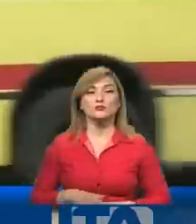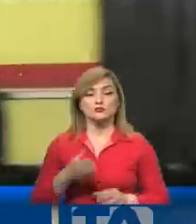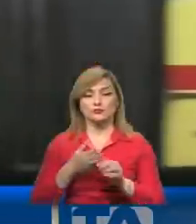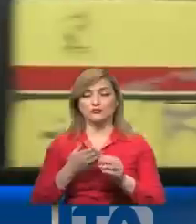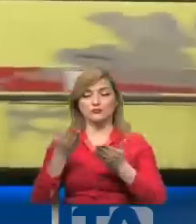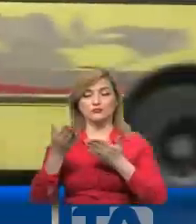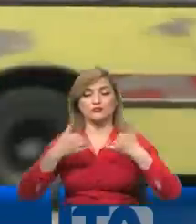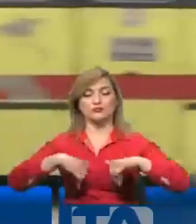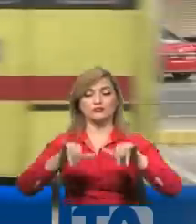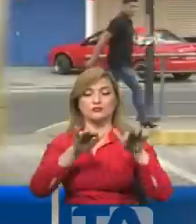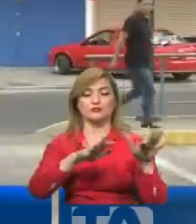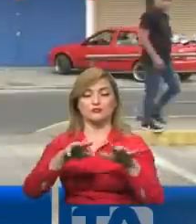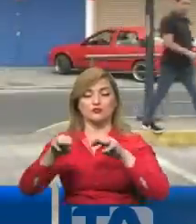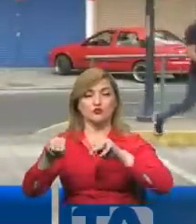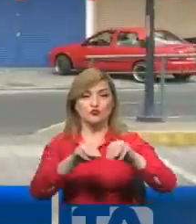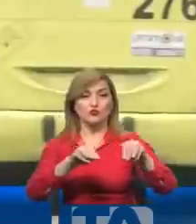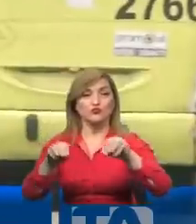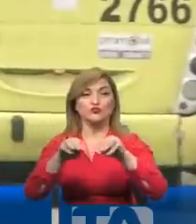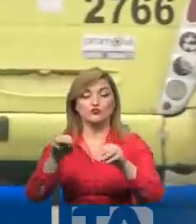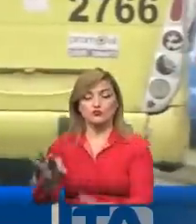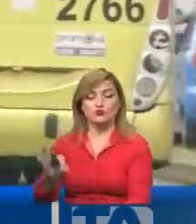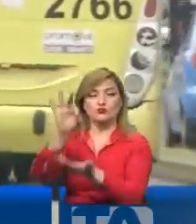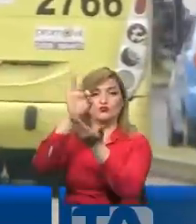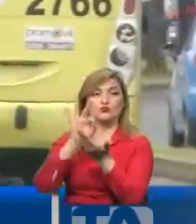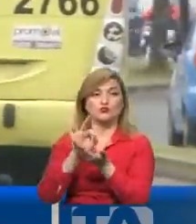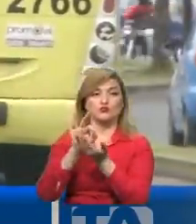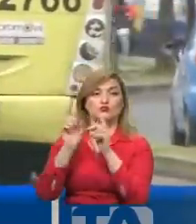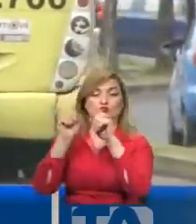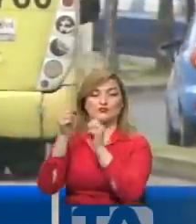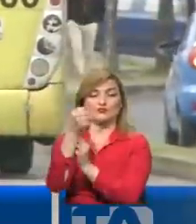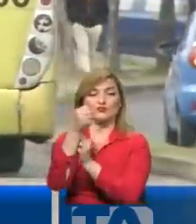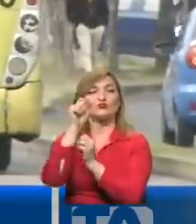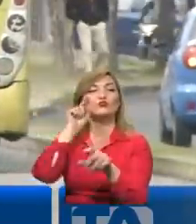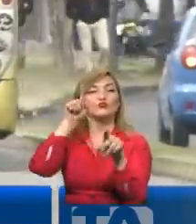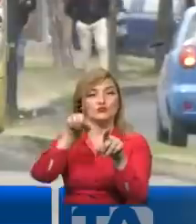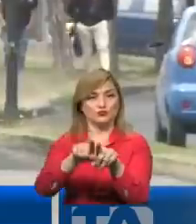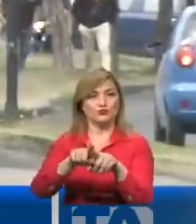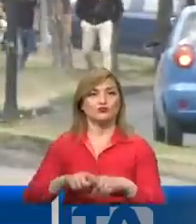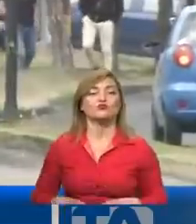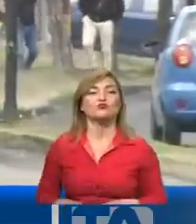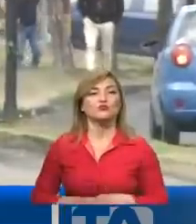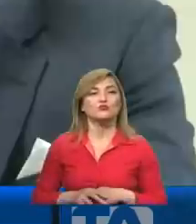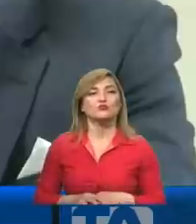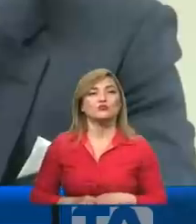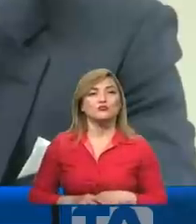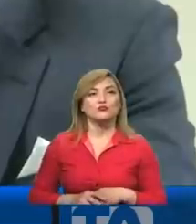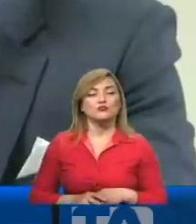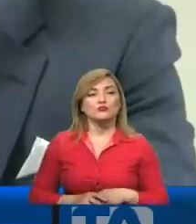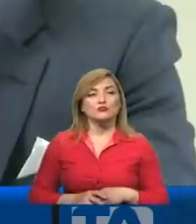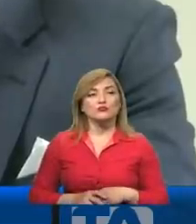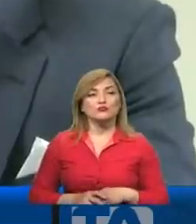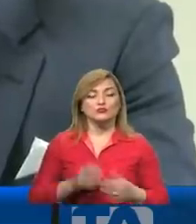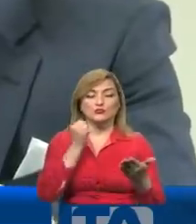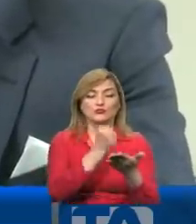mantener este servicio, la Secretaría de Movilidad y representantes de este consorcio llegaron a un acuerdo. En la parte